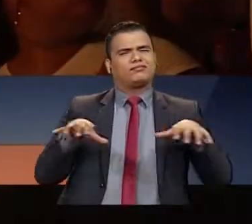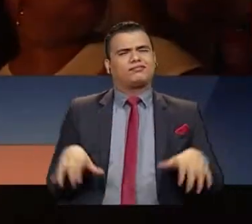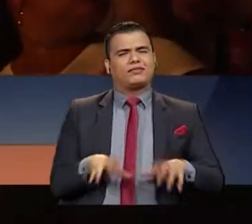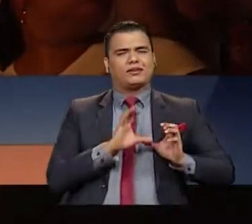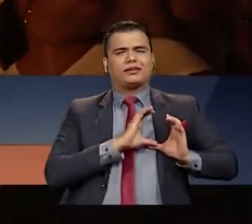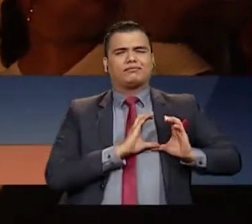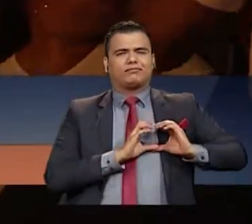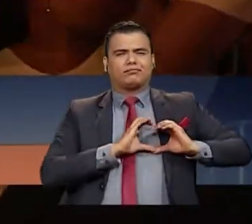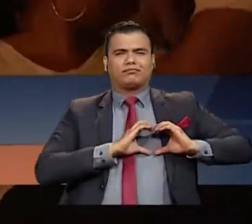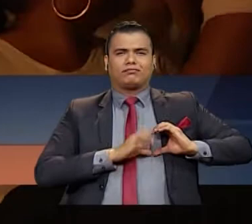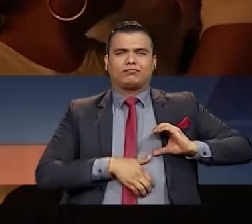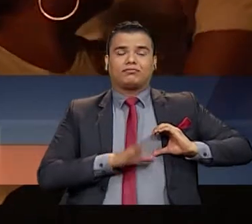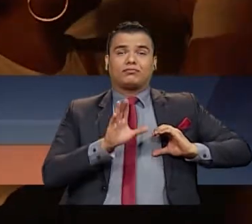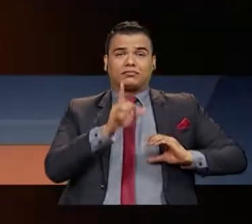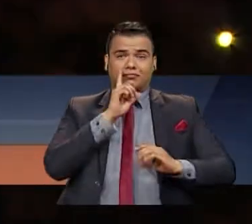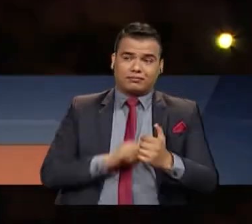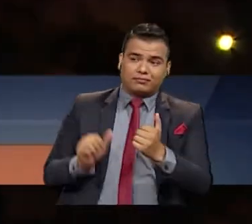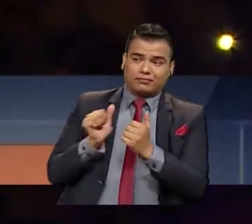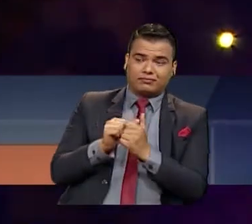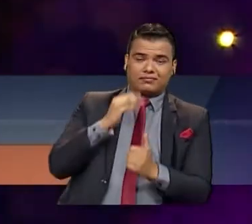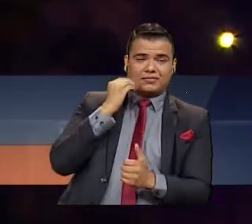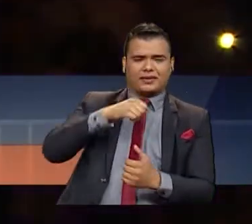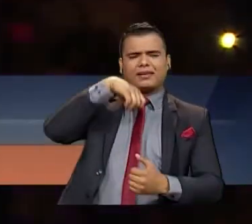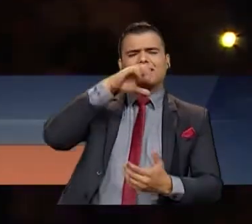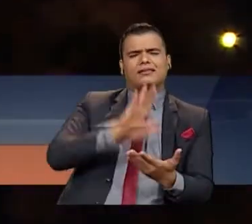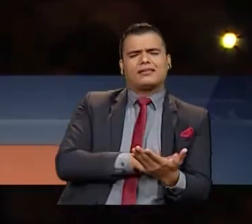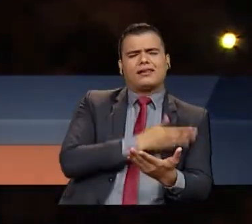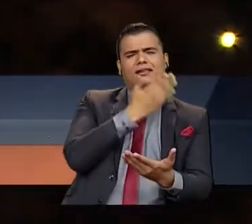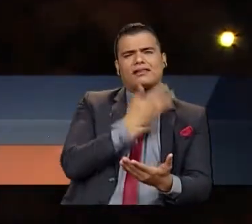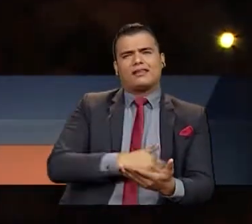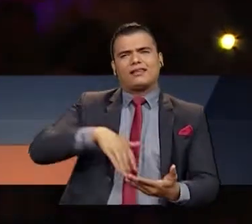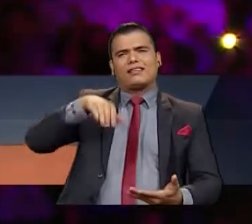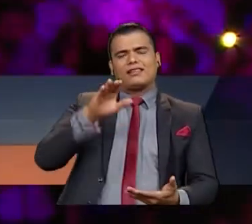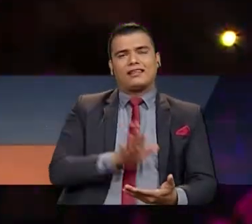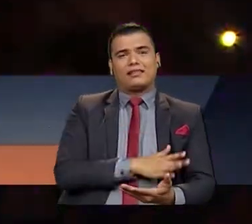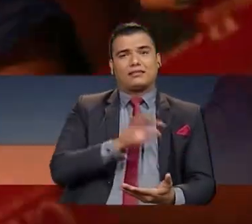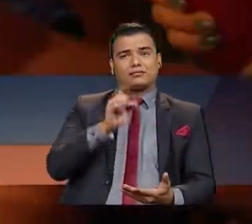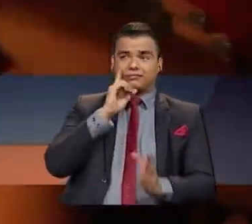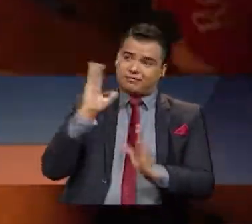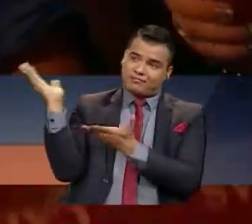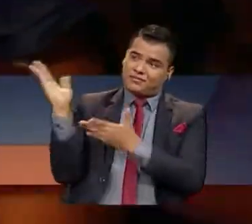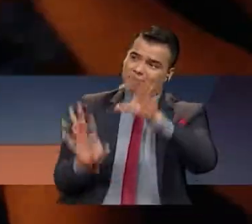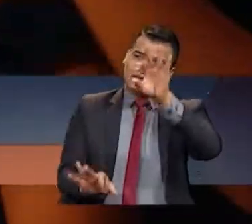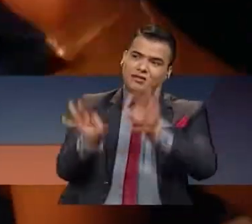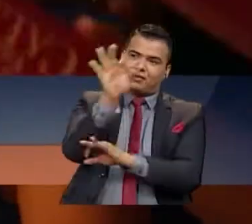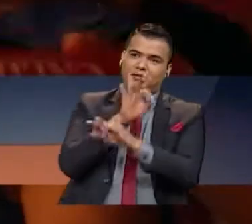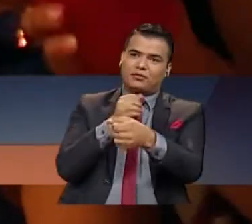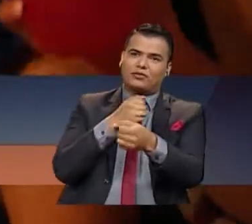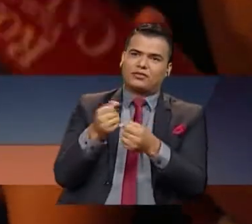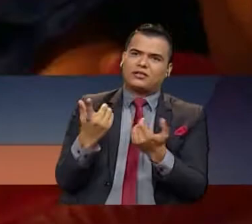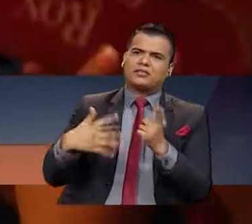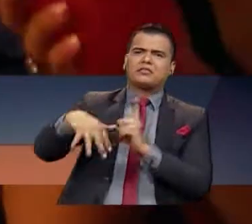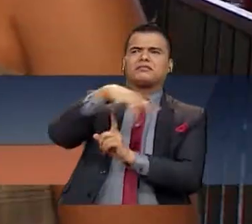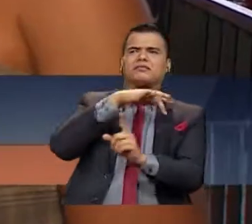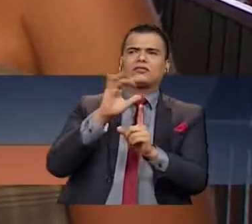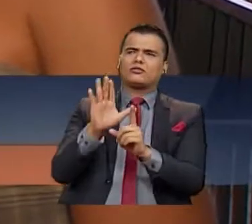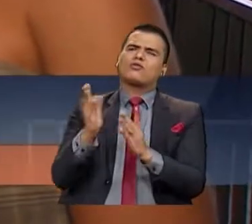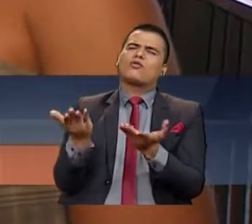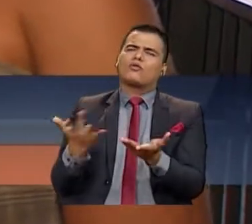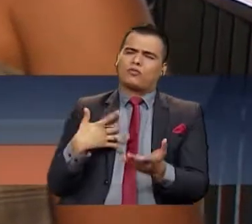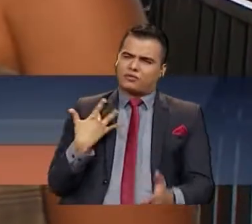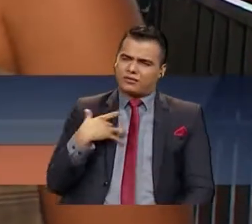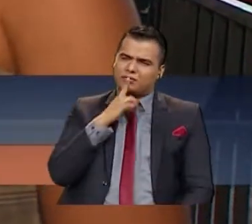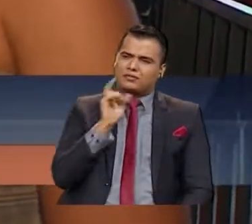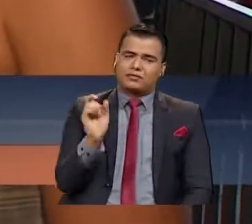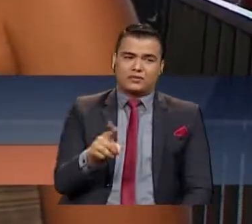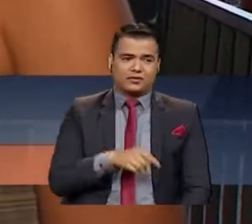y vallenato. Y es por eso que me acompaña una de las cantantes de este evento. Bienvenida a Telepacífico Noticias. ¿Cómo está de ambiente el día de hoy? Así